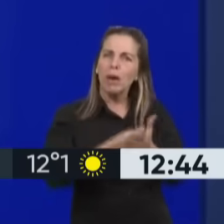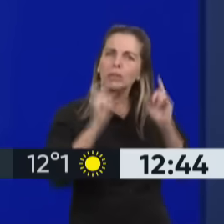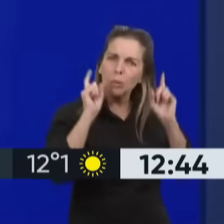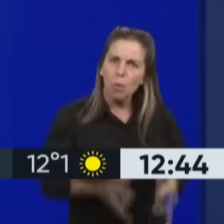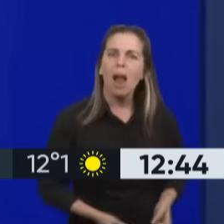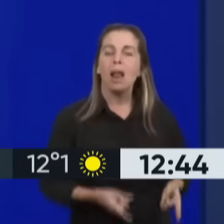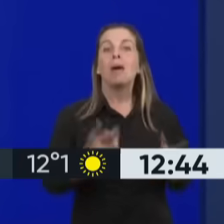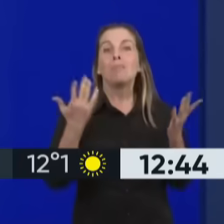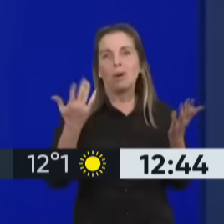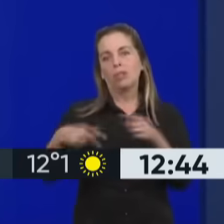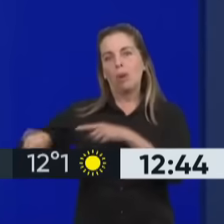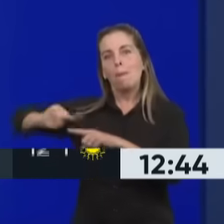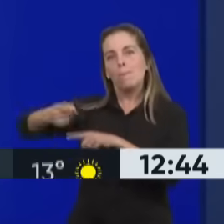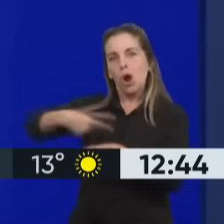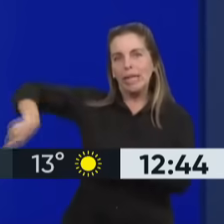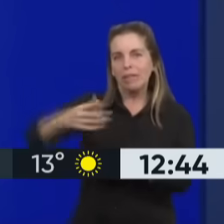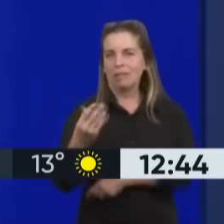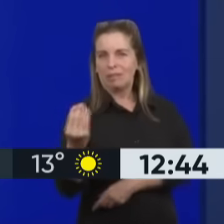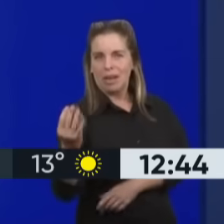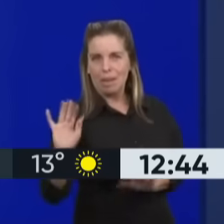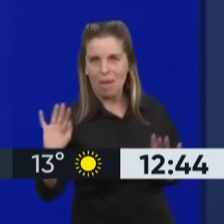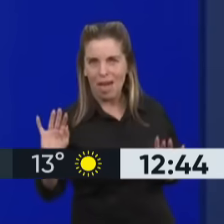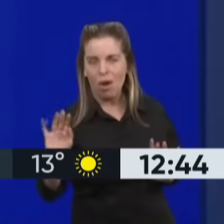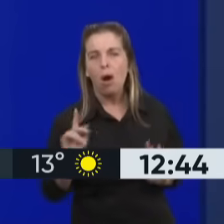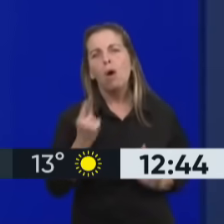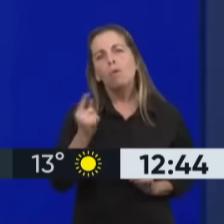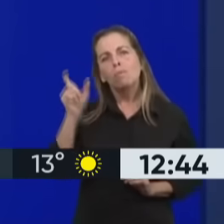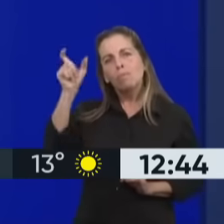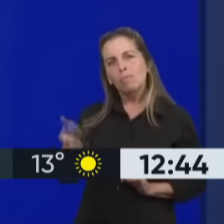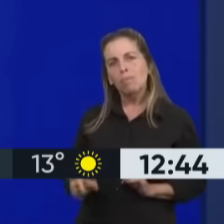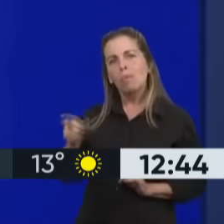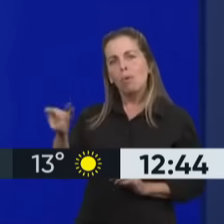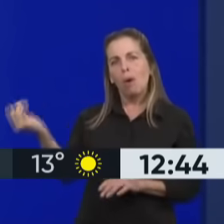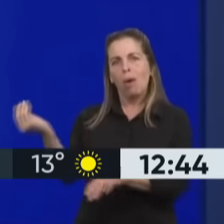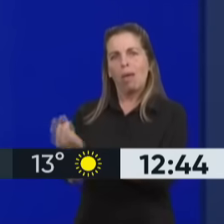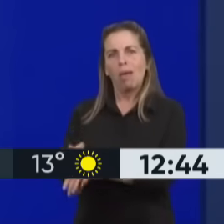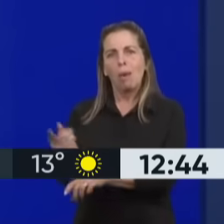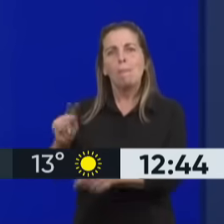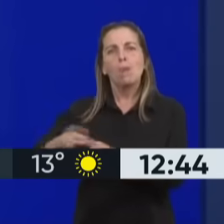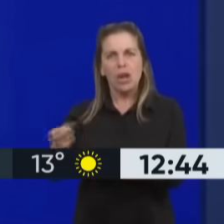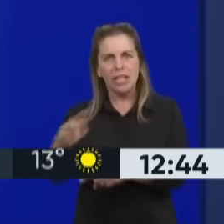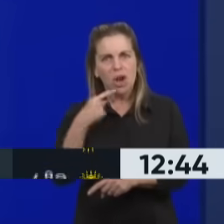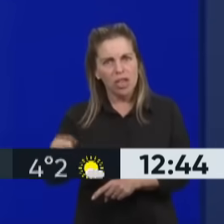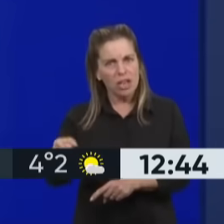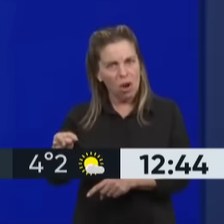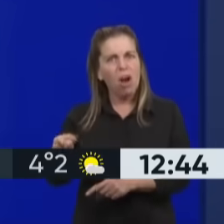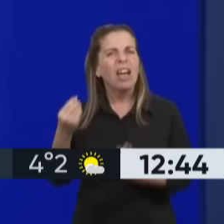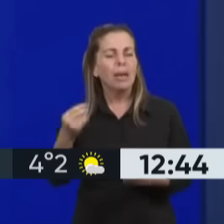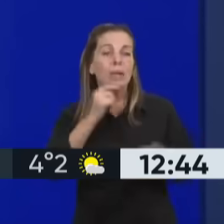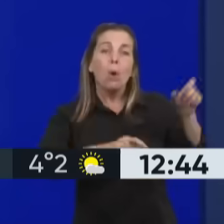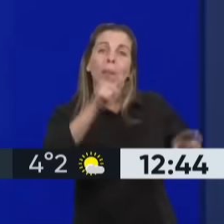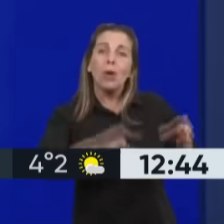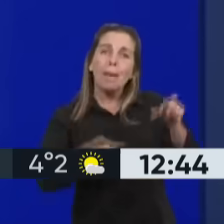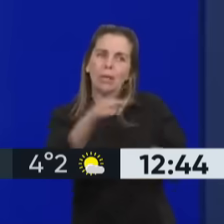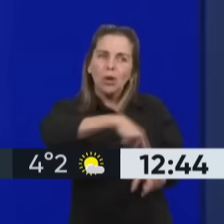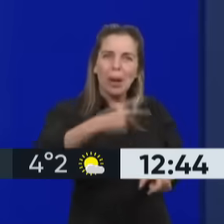está aterrada, porque como confesó un encumbrado referente del socialismo del siglo XXI, cuando a la gente le va